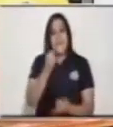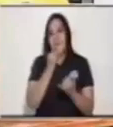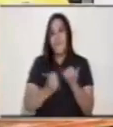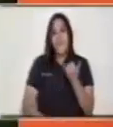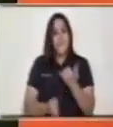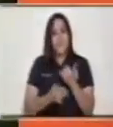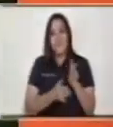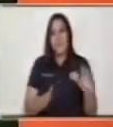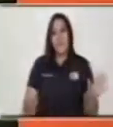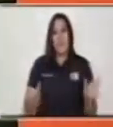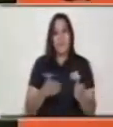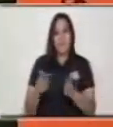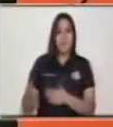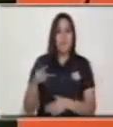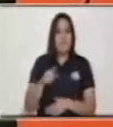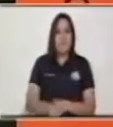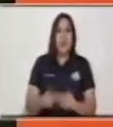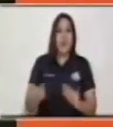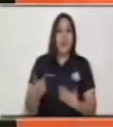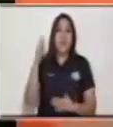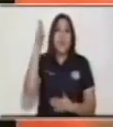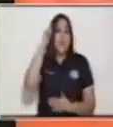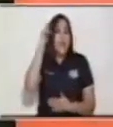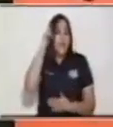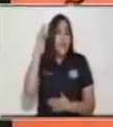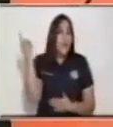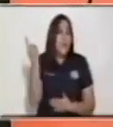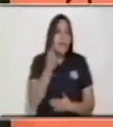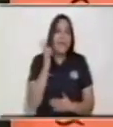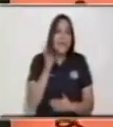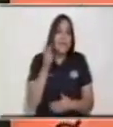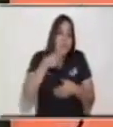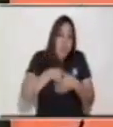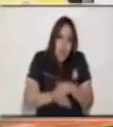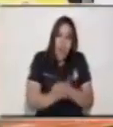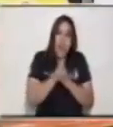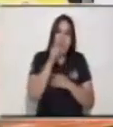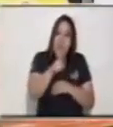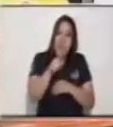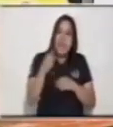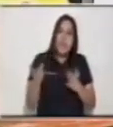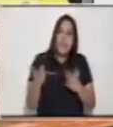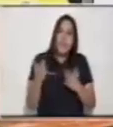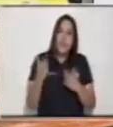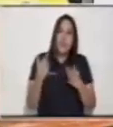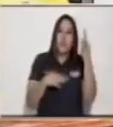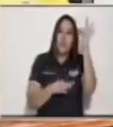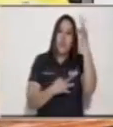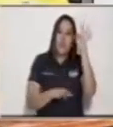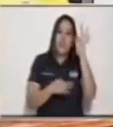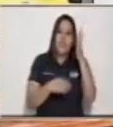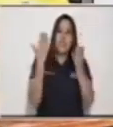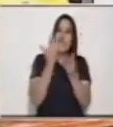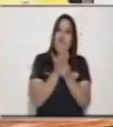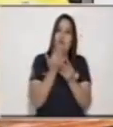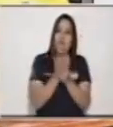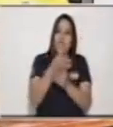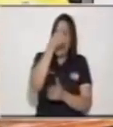esta clase de hoy. Ten presente guardar todos tus trabajos y tus ejercicios en tu portafolio de Aprendo en